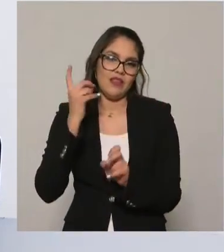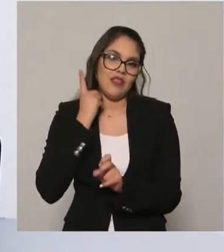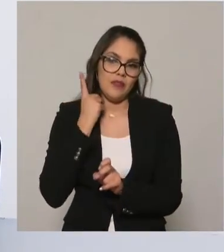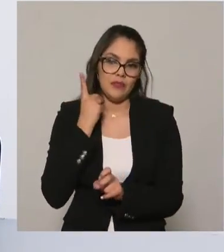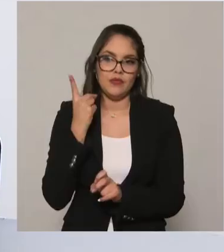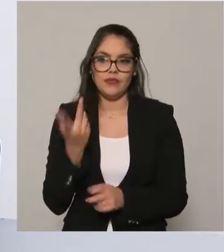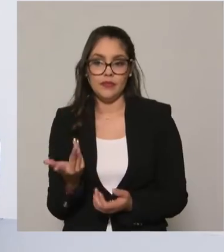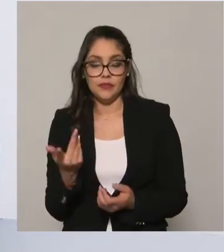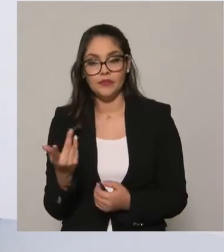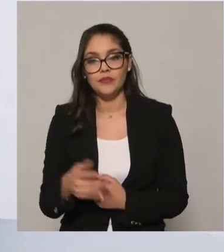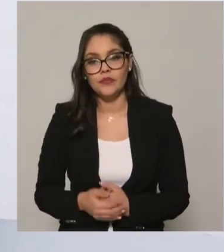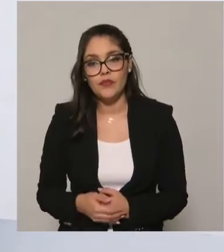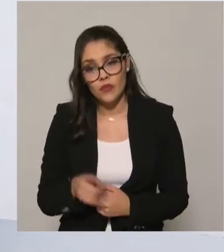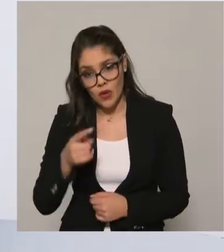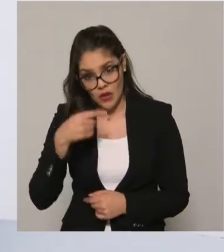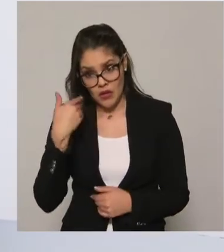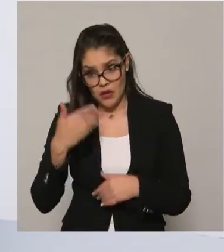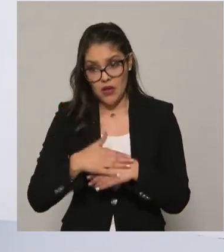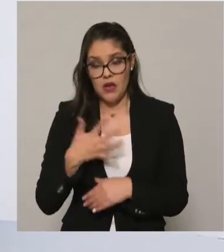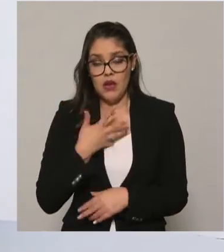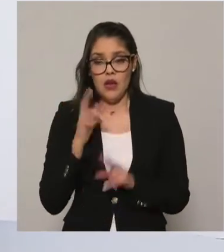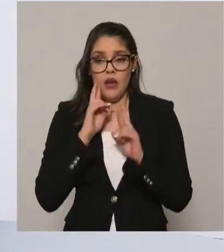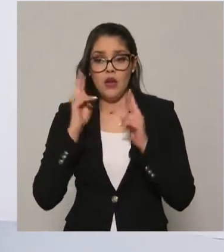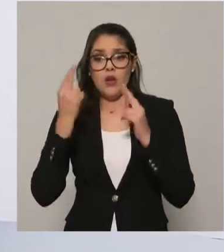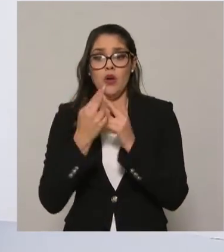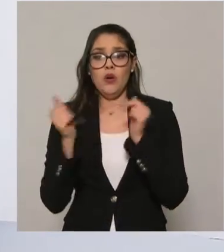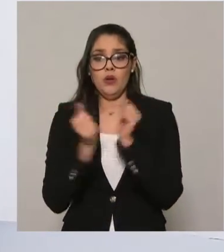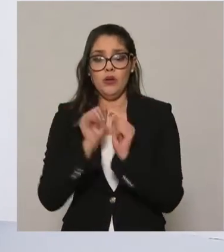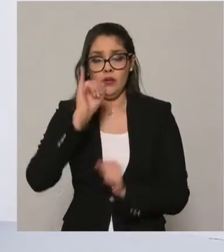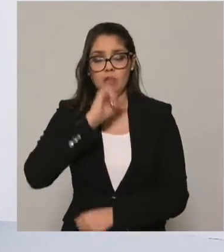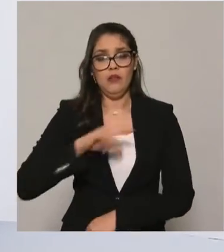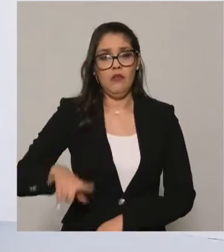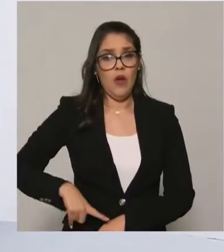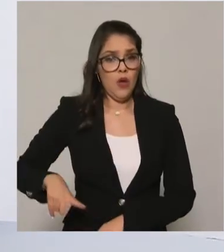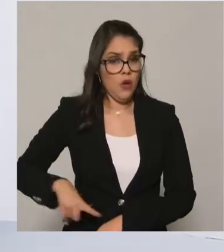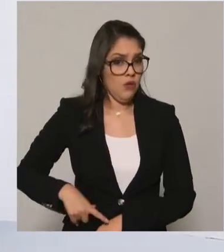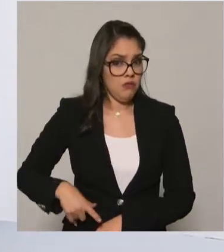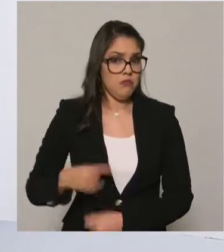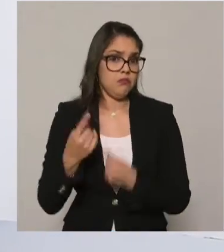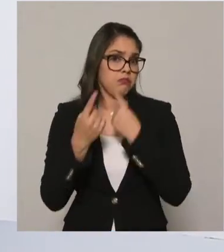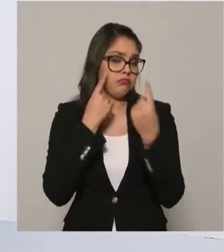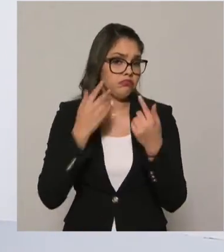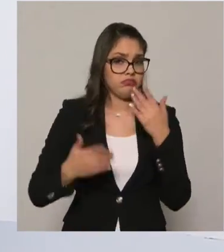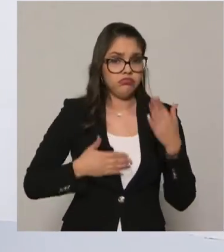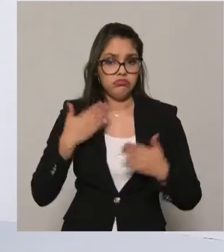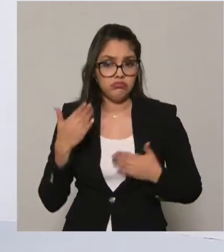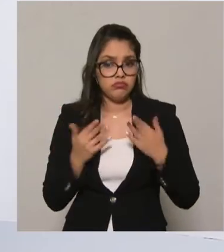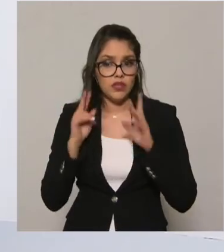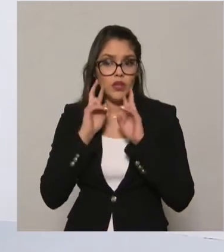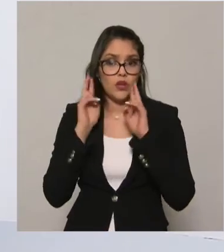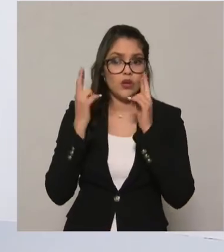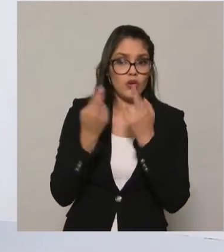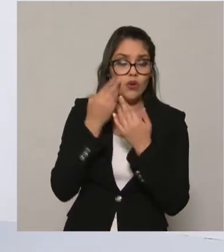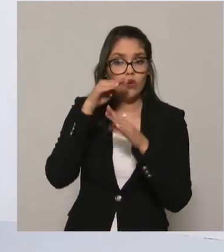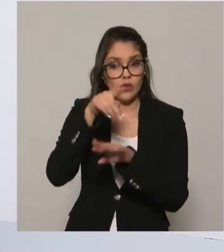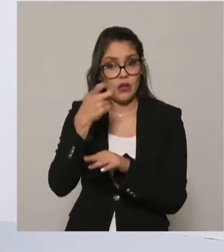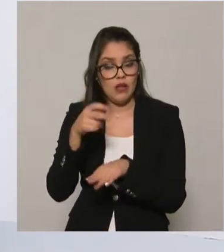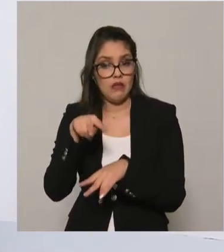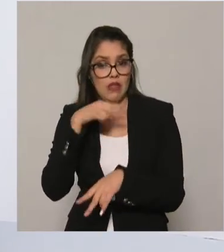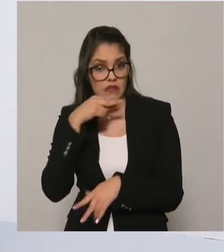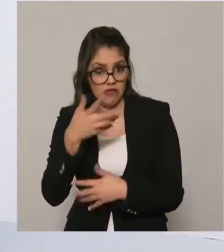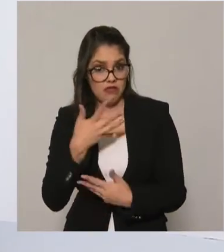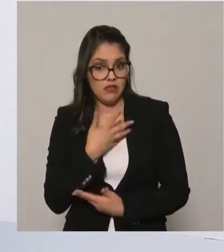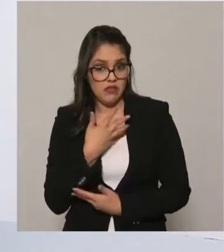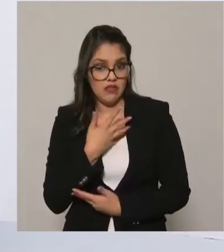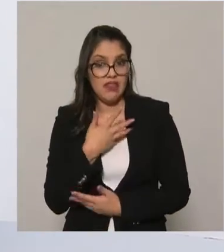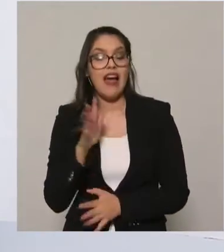si van a tener ustedes una reunión con la jefa de gobierno como la fuente de prensa, un convivio con ella por esta Navidad.